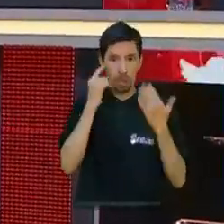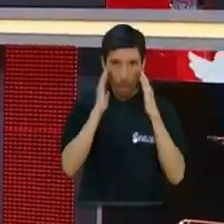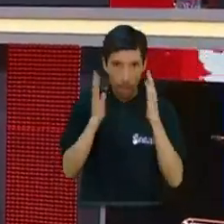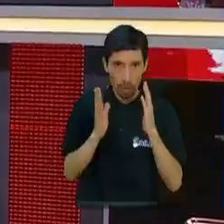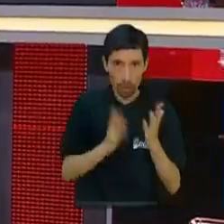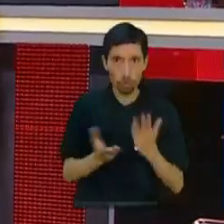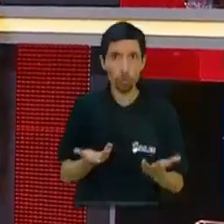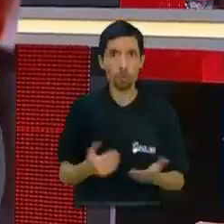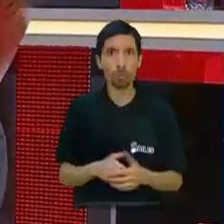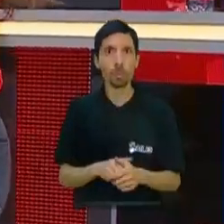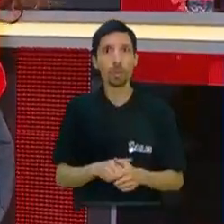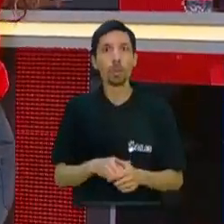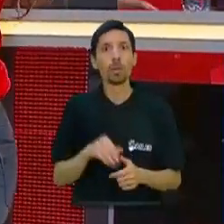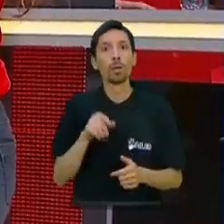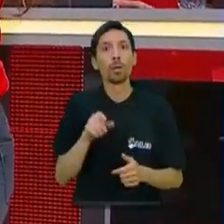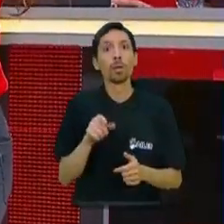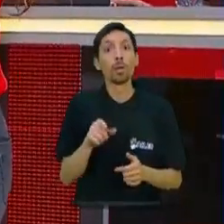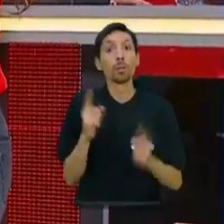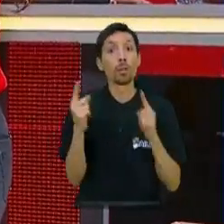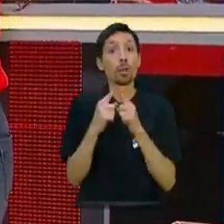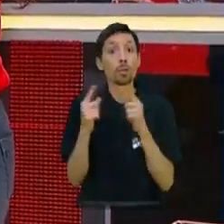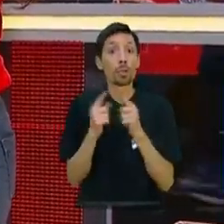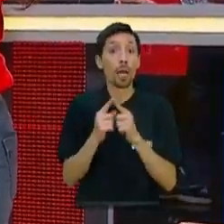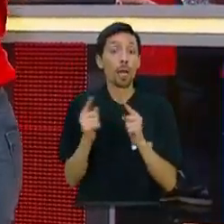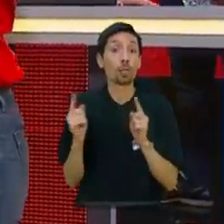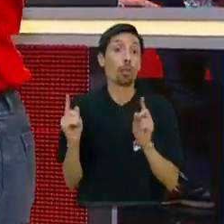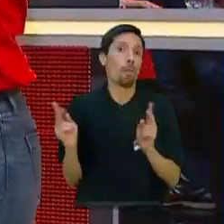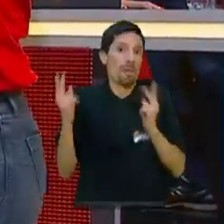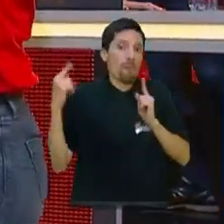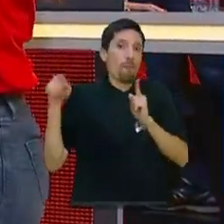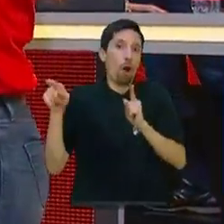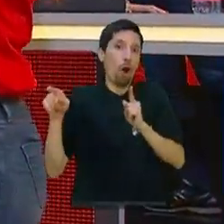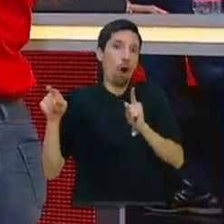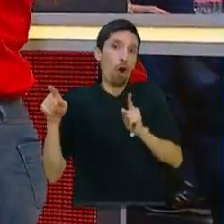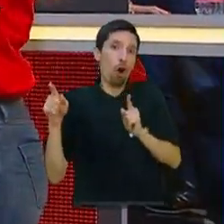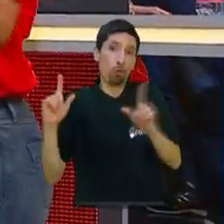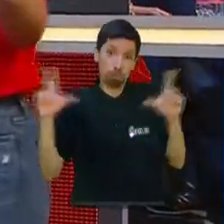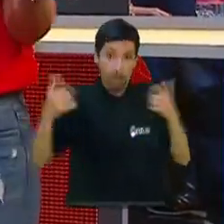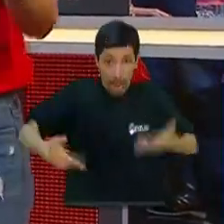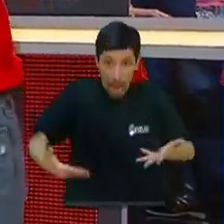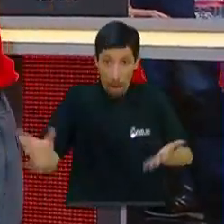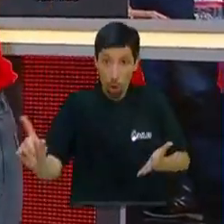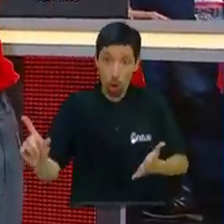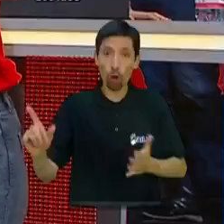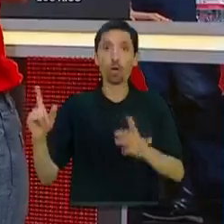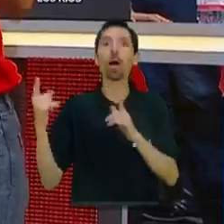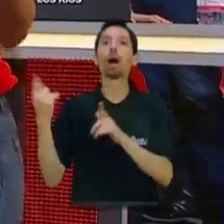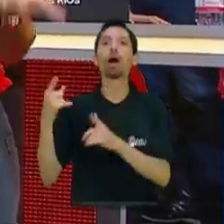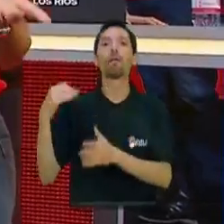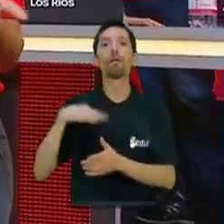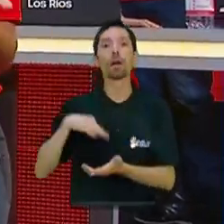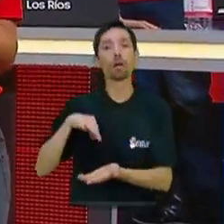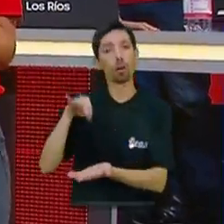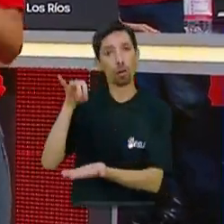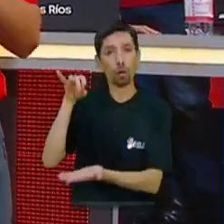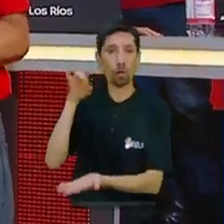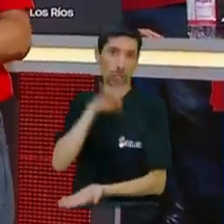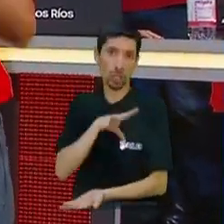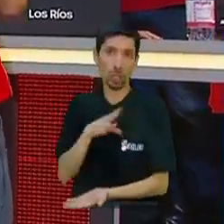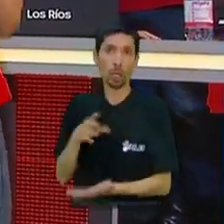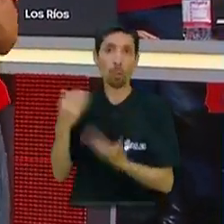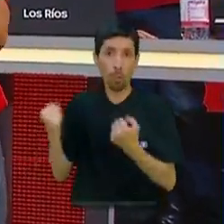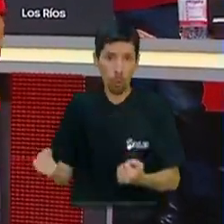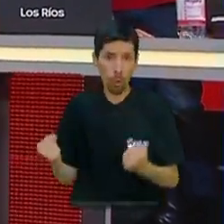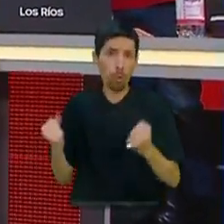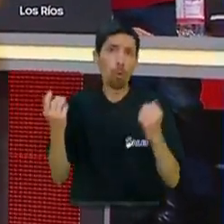todo. Vamos a ir a un contacto en vivo, Banco de Chile. Exactamente. Excelente. ¿Dónde? Vamos a ver entonces, vamos a saludar ahora para